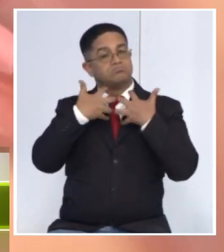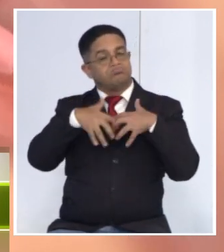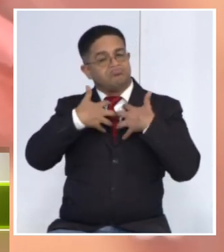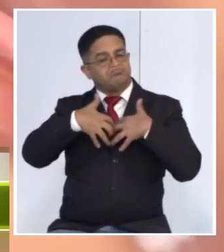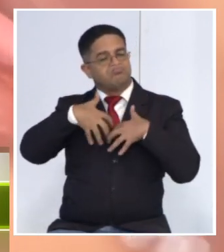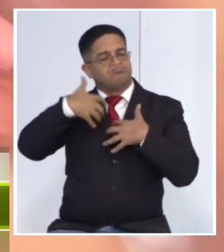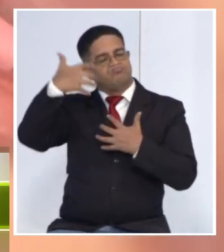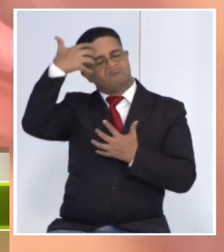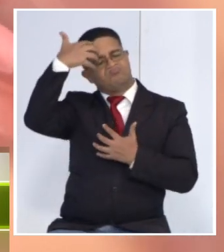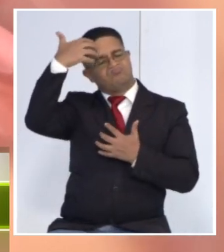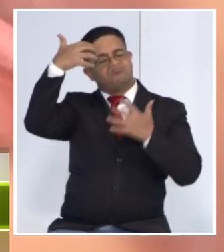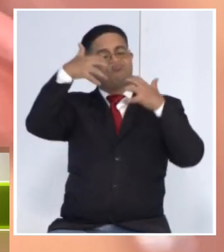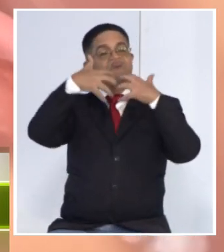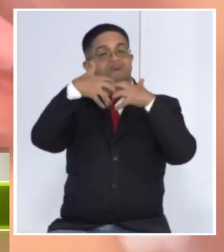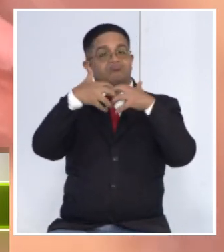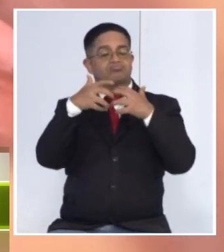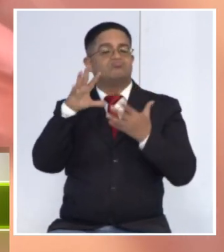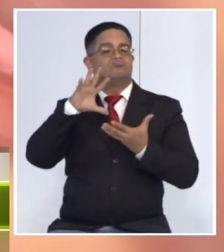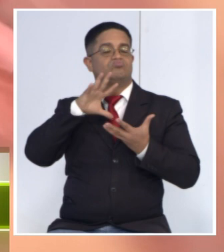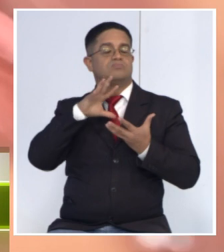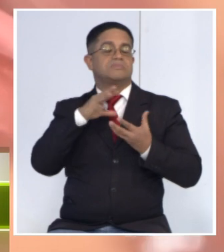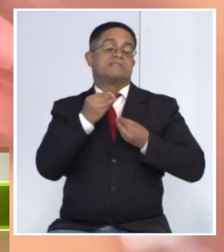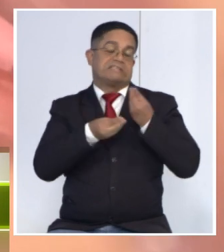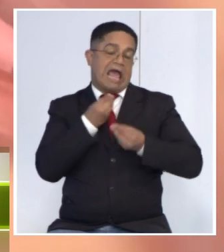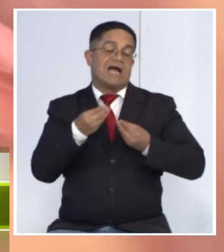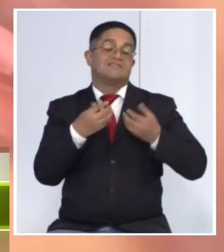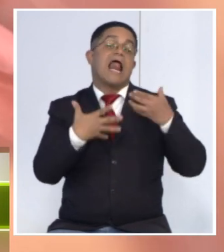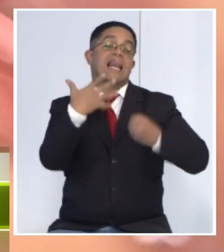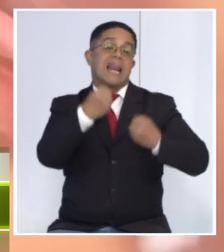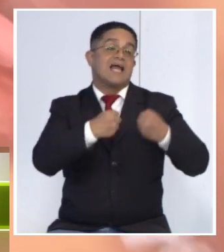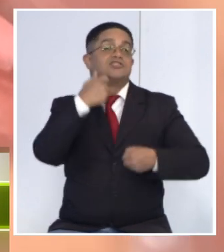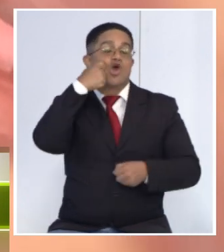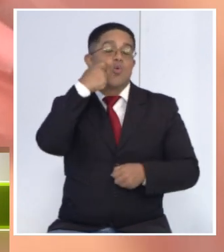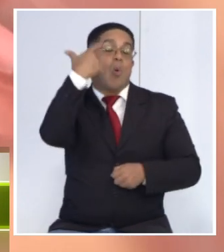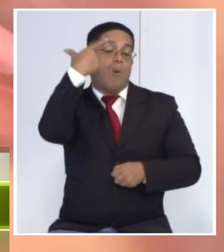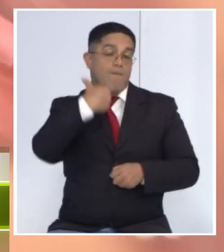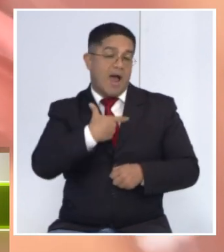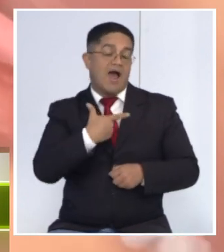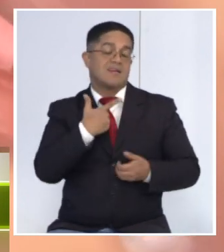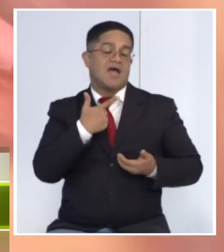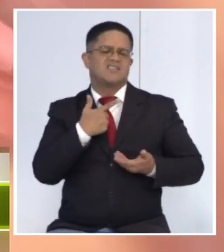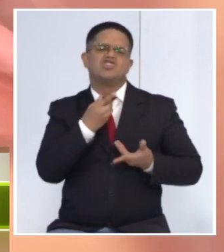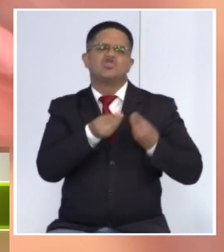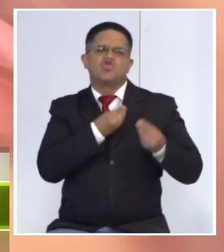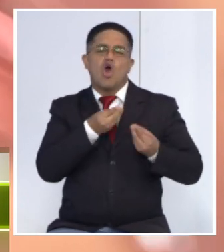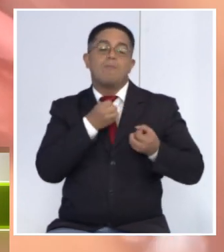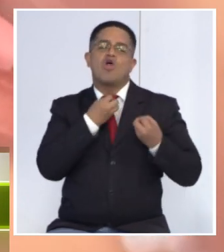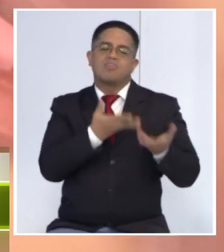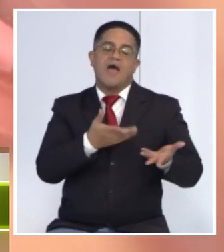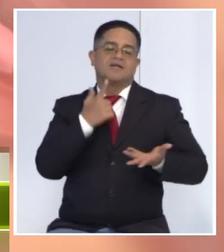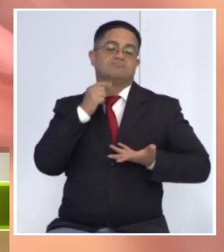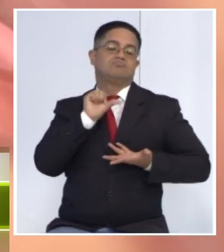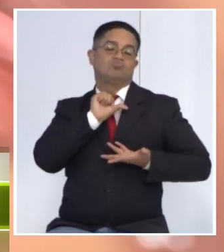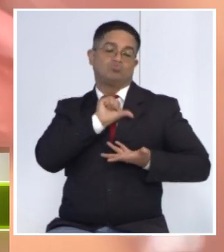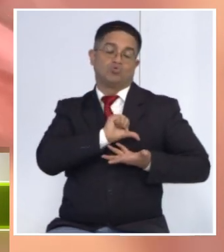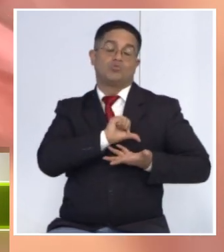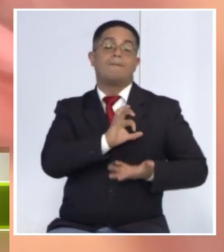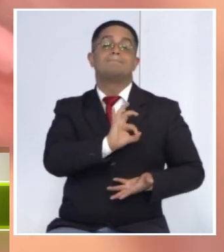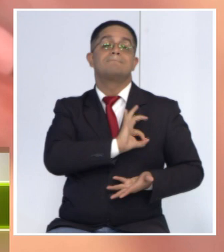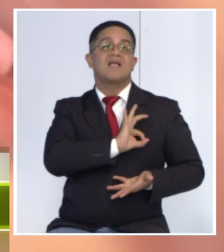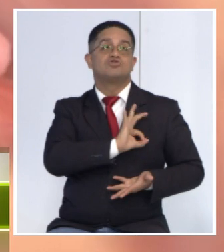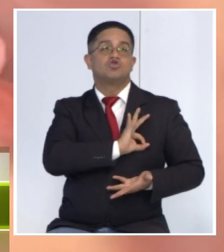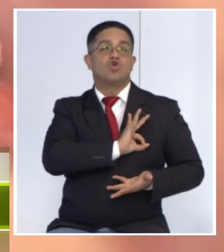la oxitocina, se forma leche humana y sale a través del pezón y de la areola para nutrir al bebé. Entonces los bebés